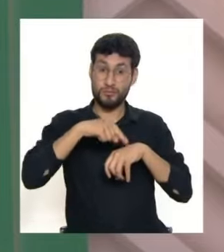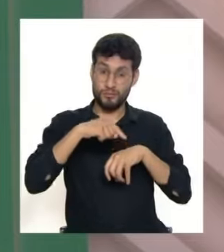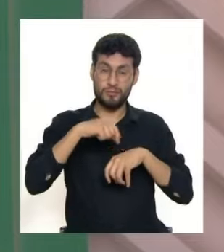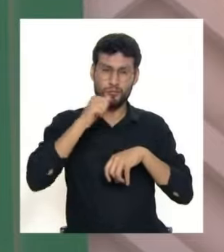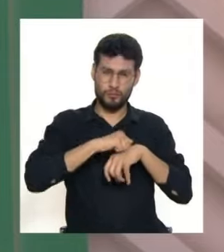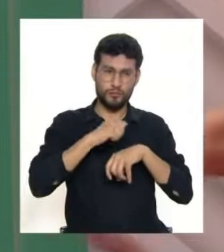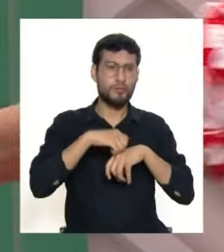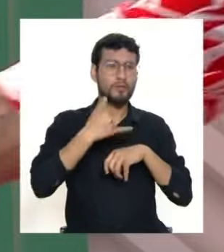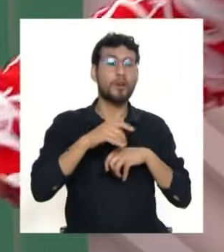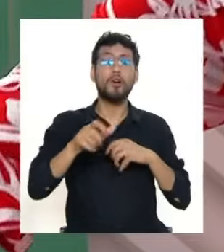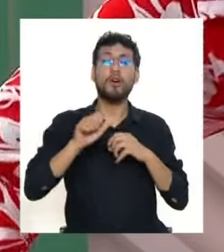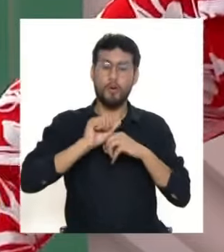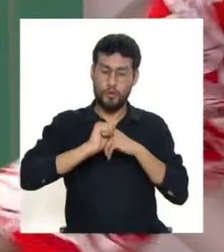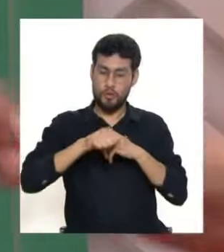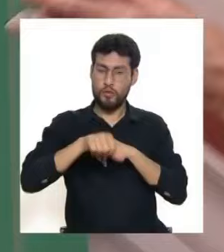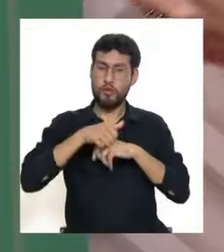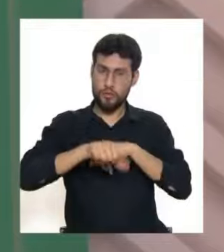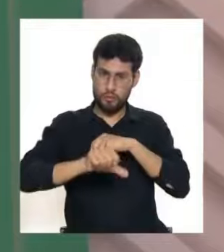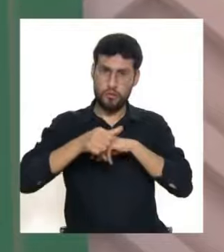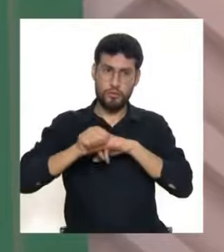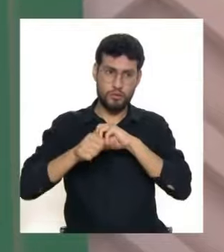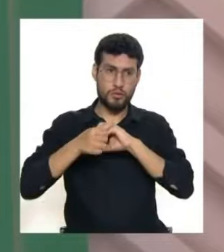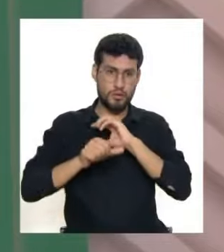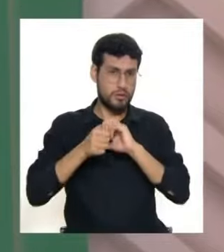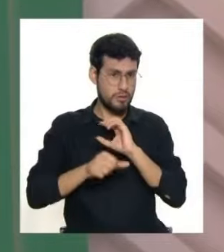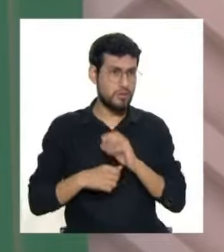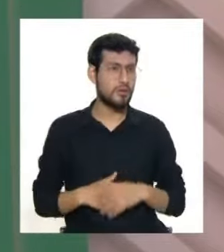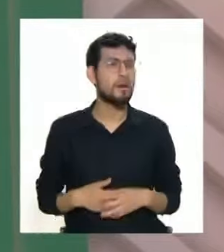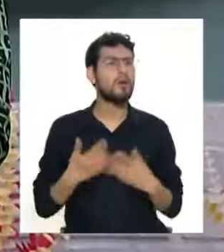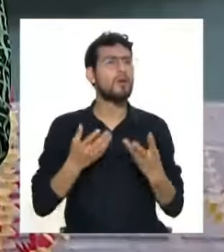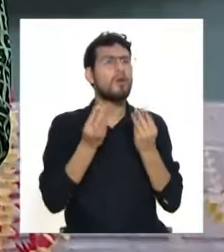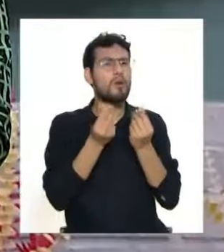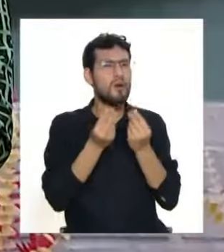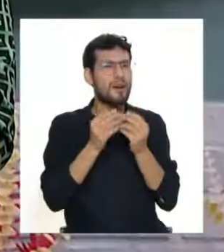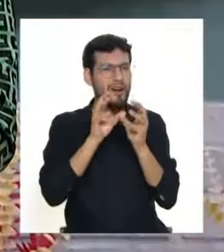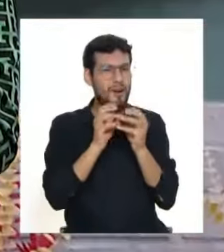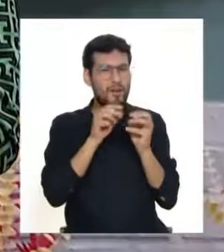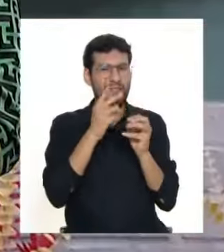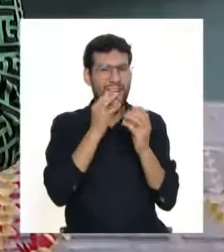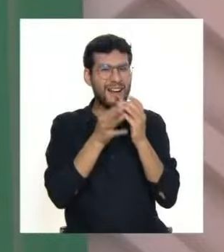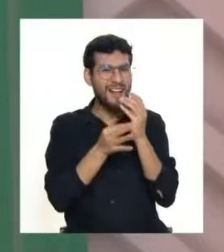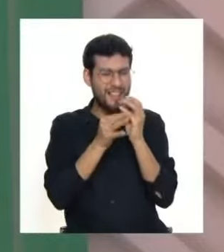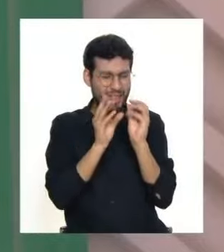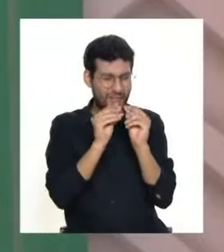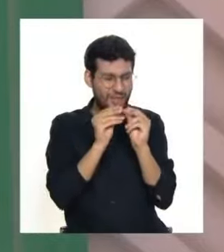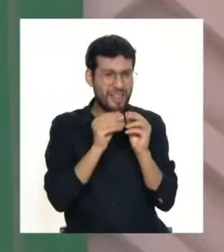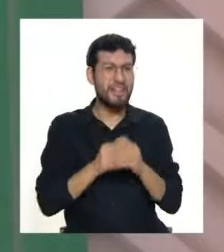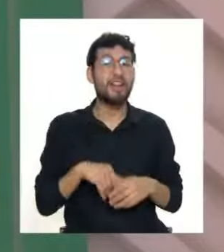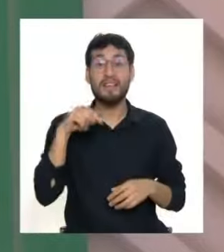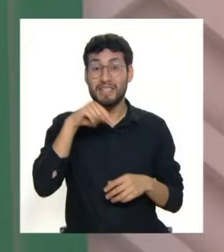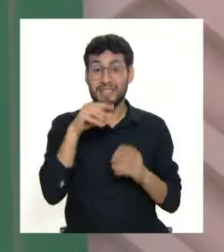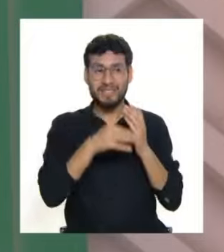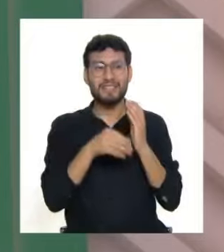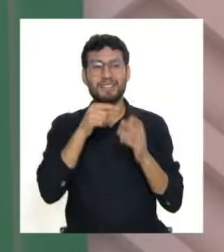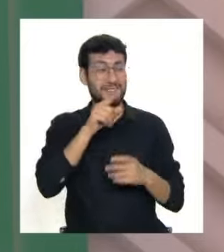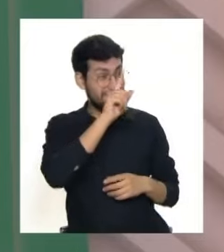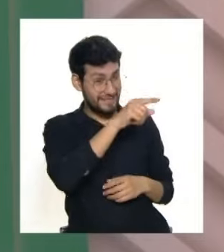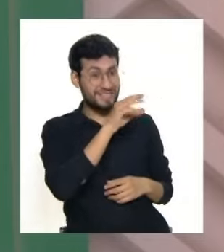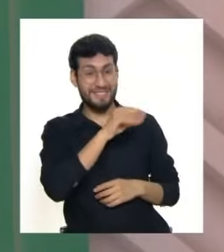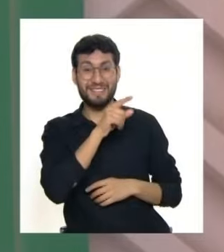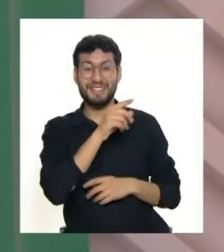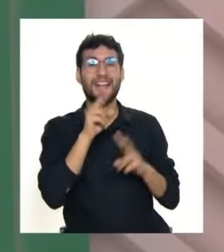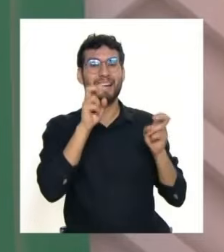duro. Con una cucharita se pela el aguaje y va a quedarnos una masita bien grasosa. Esa grasita es lo que mencionan